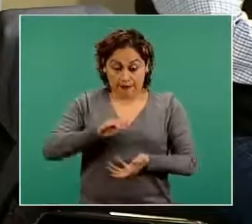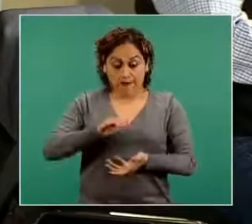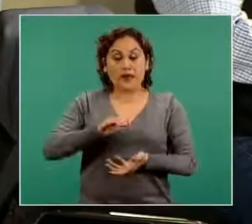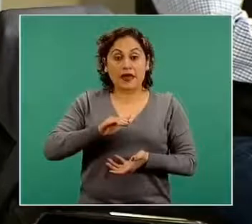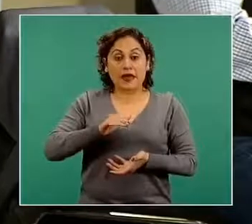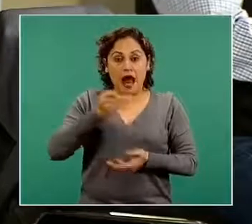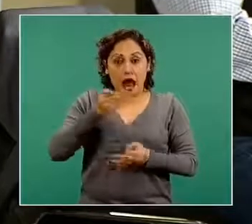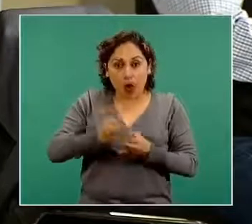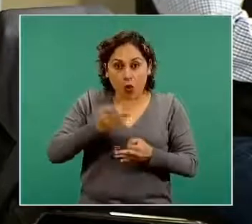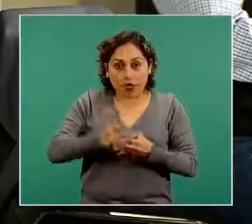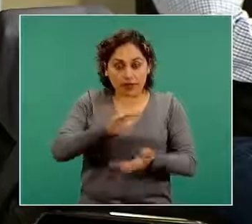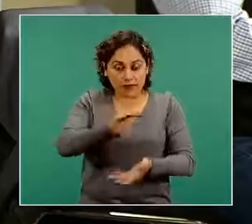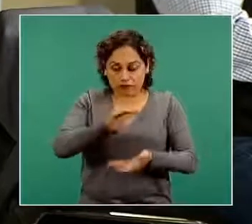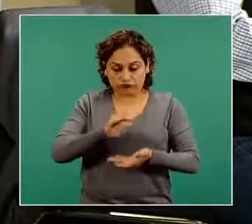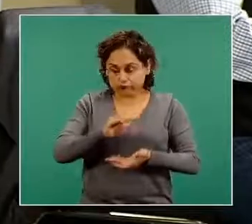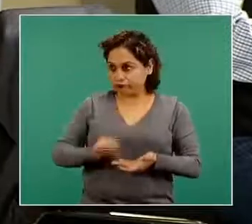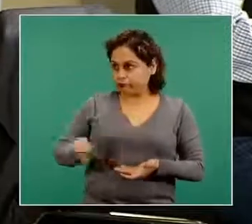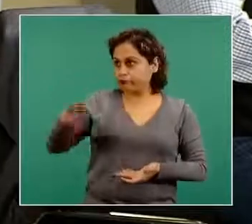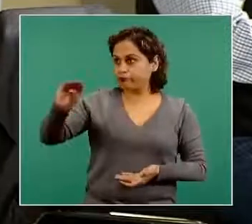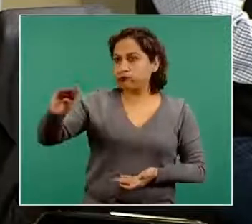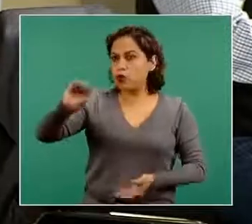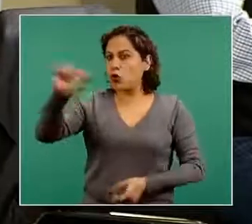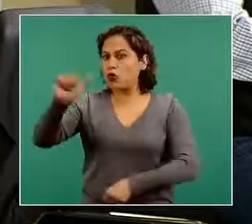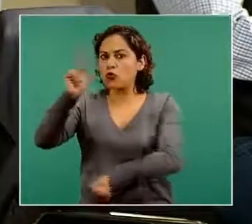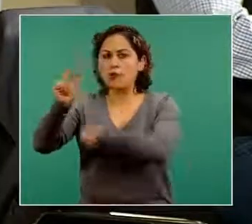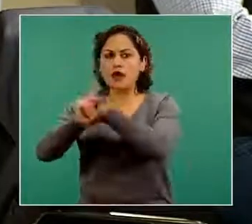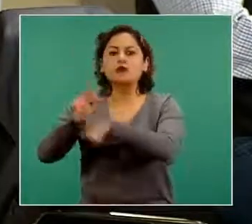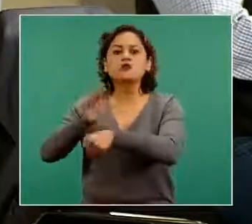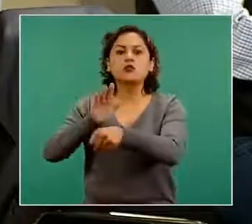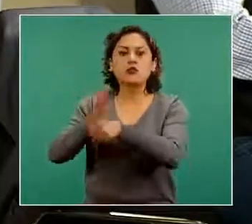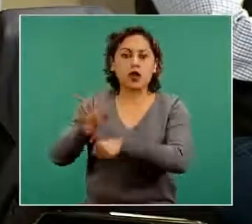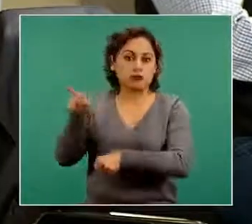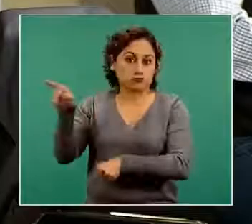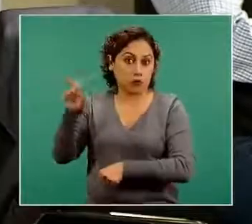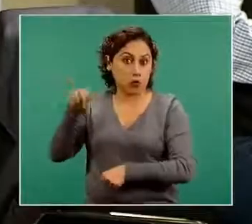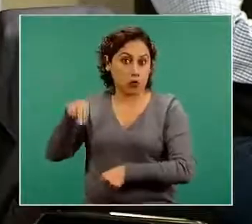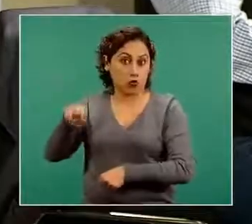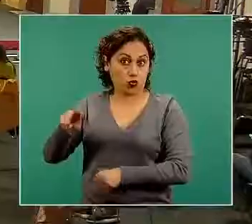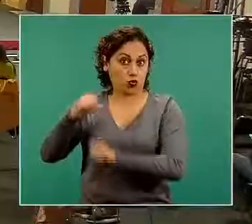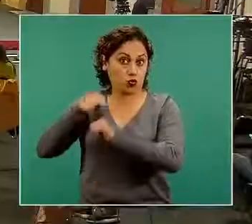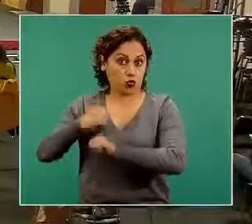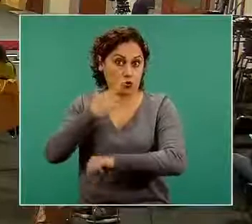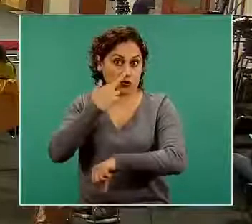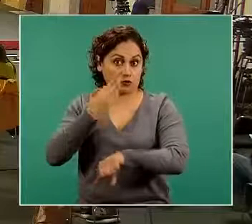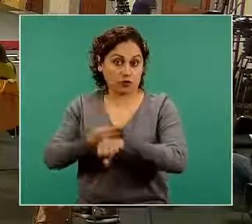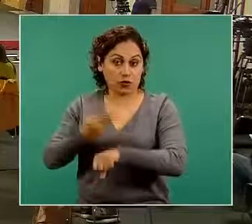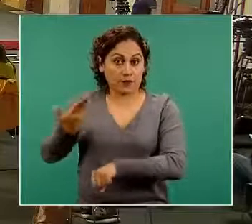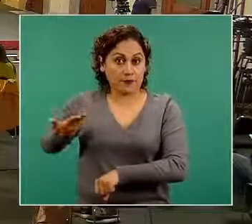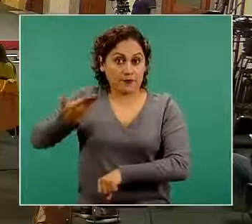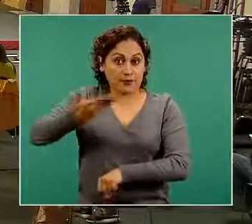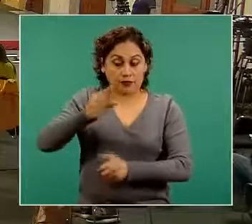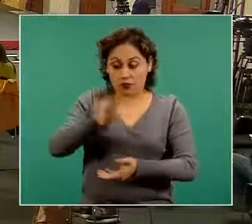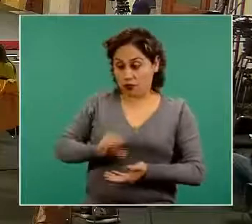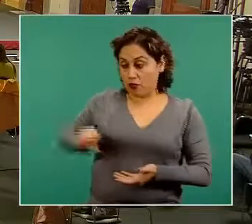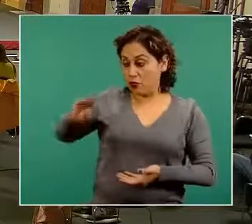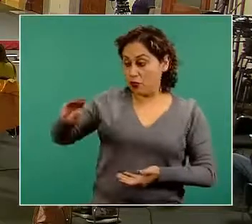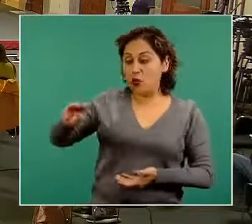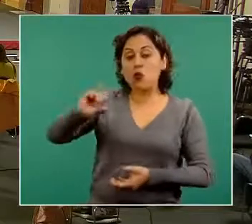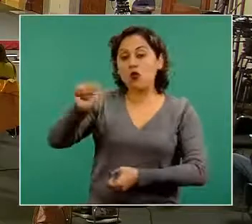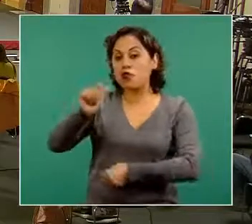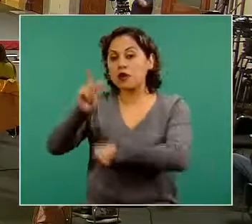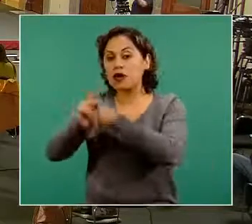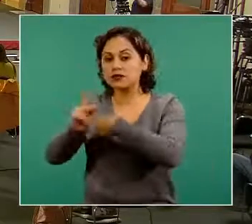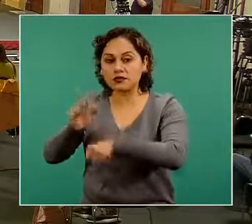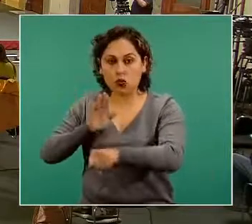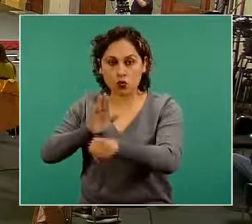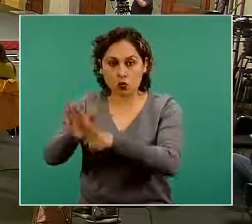México por esta petición de la ONU? Y si podríamos entrar entre estos países más pobres, sobre todo contemplando